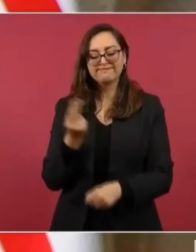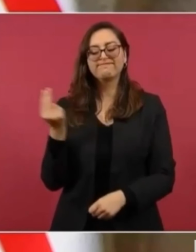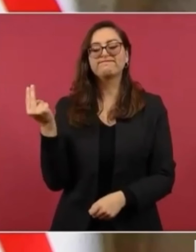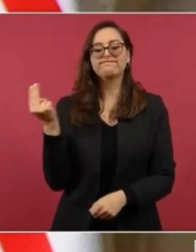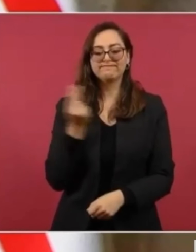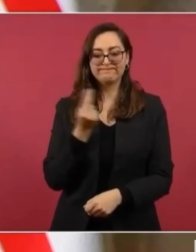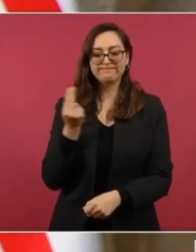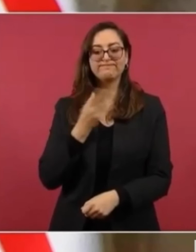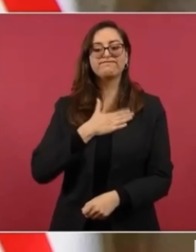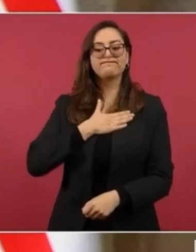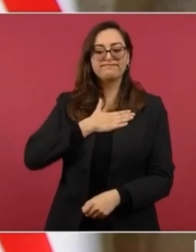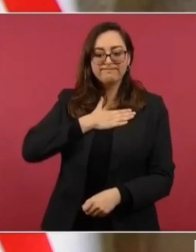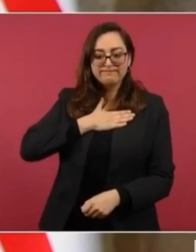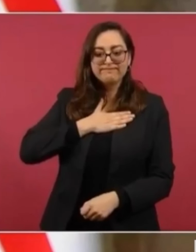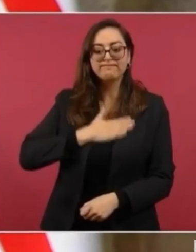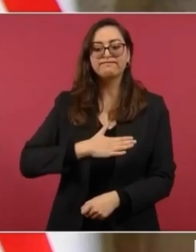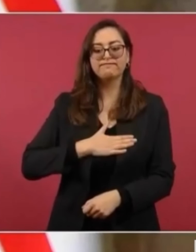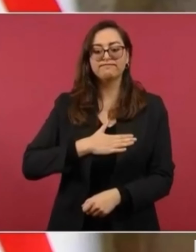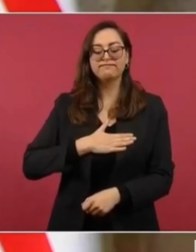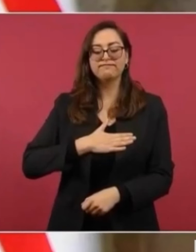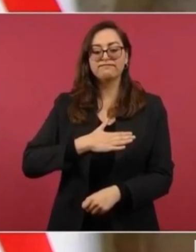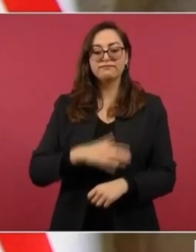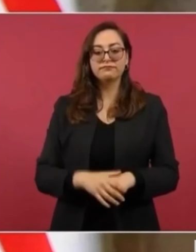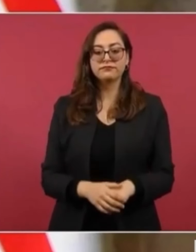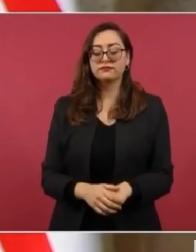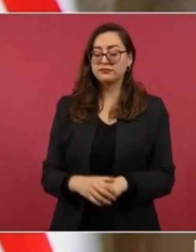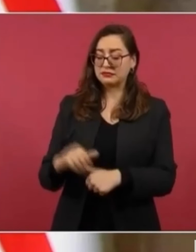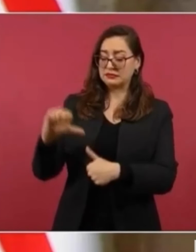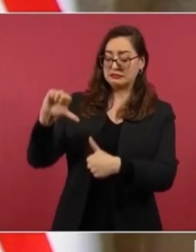El caso de Centroamérica es excepcional.